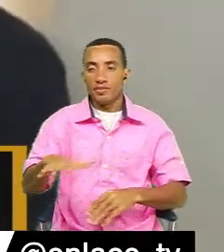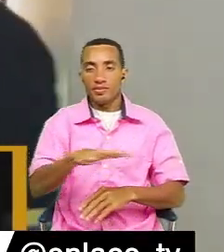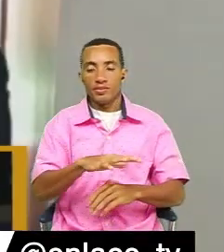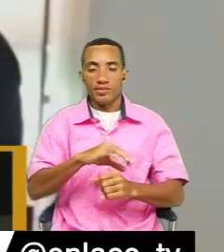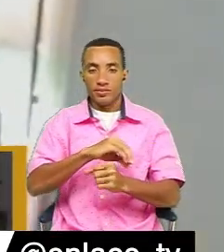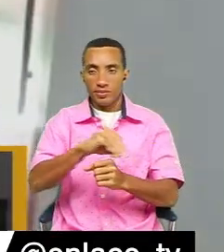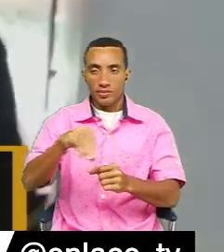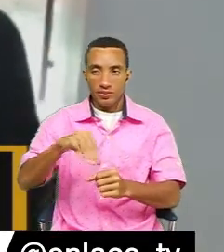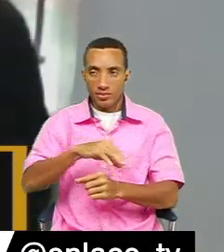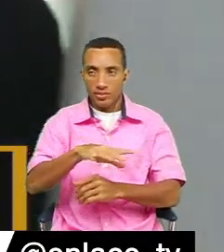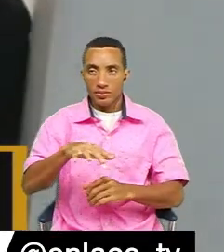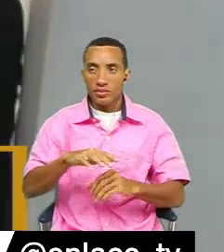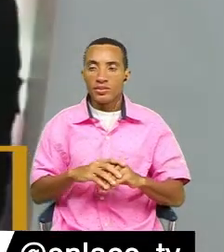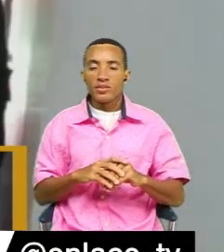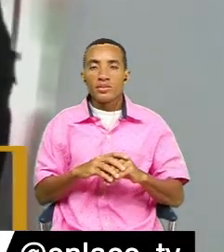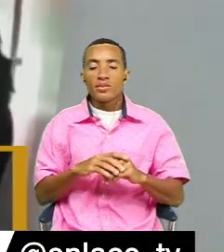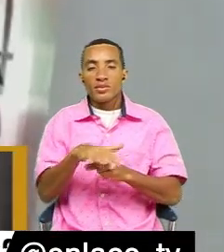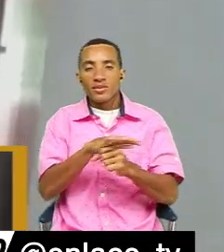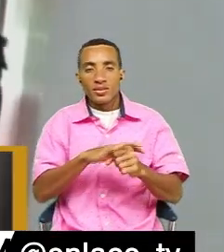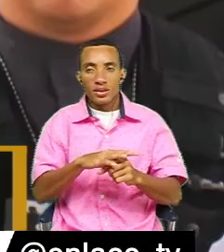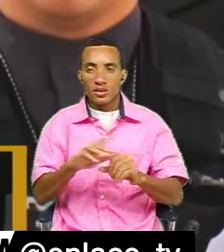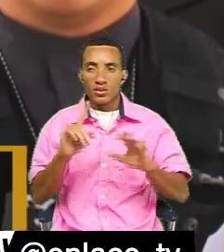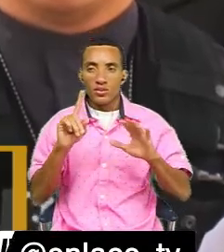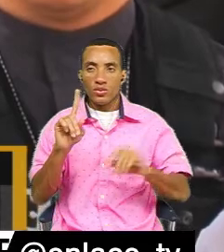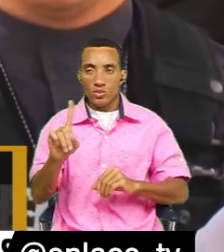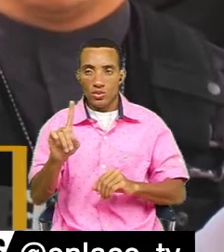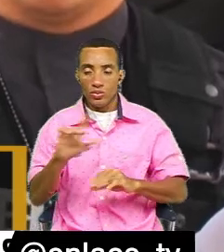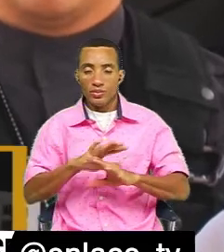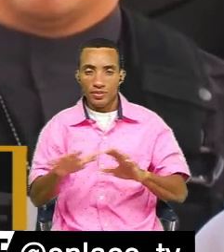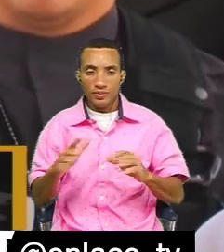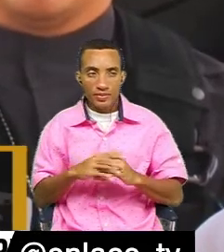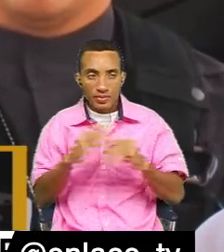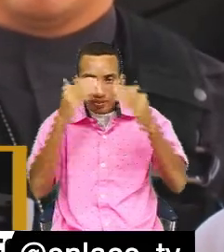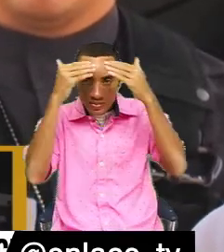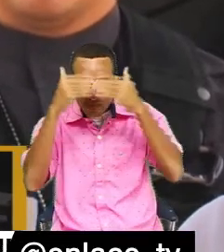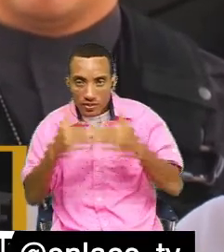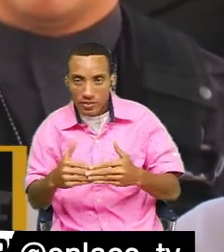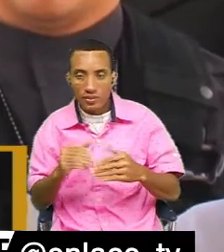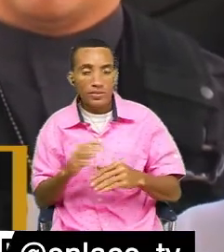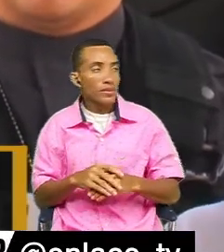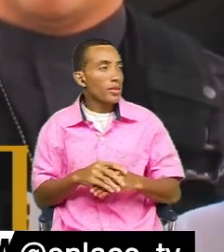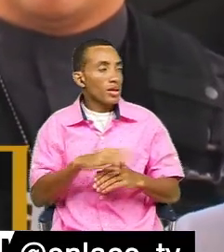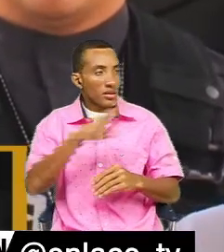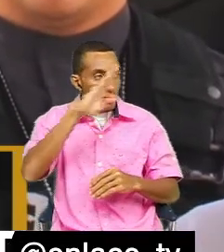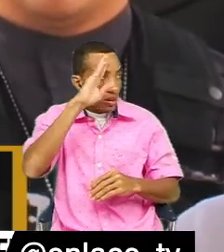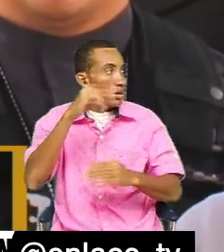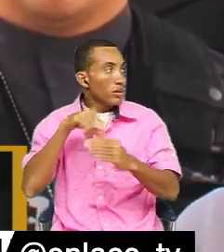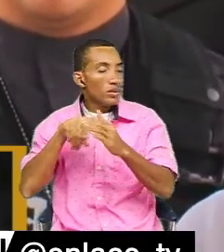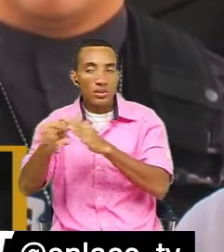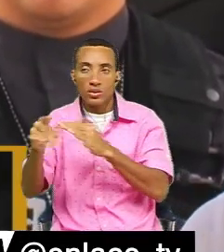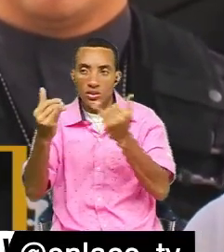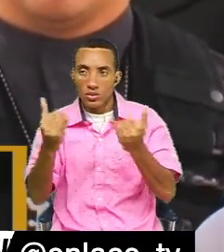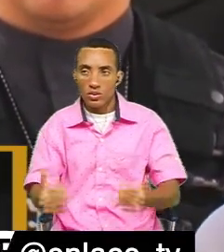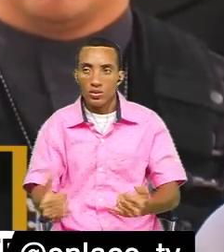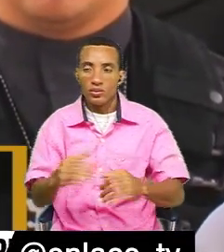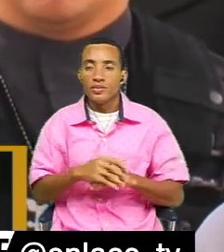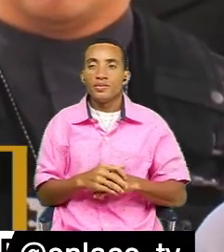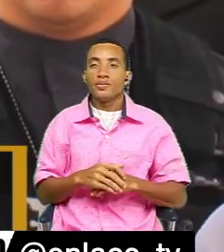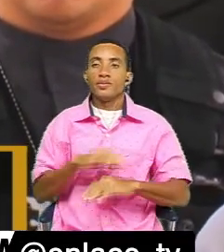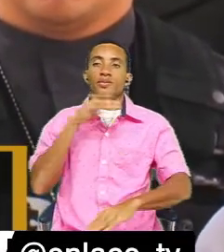1, donde se escondía y huía de la justicia. Gracias a esa articulación de esfuerzos se logra hoy la captura de alias